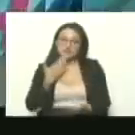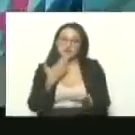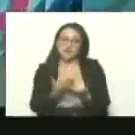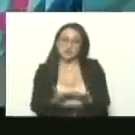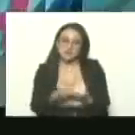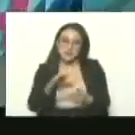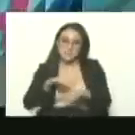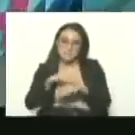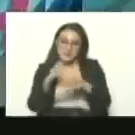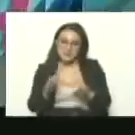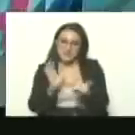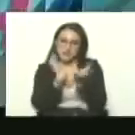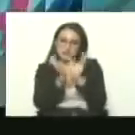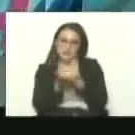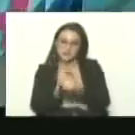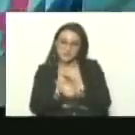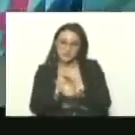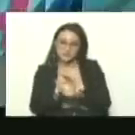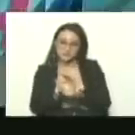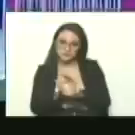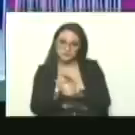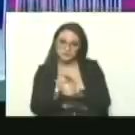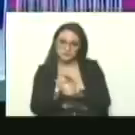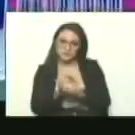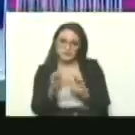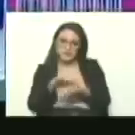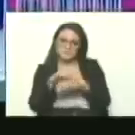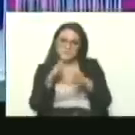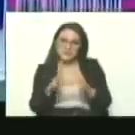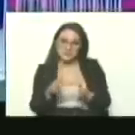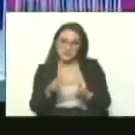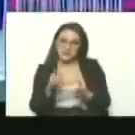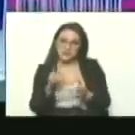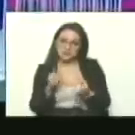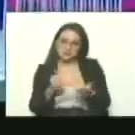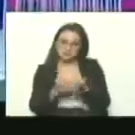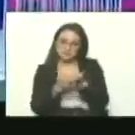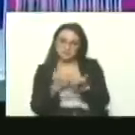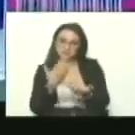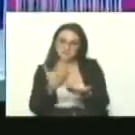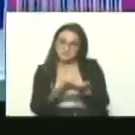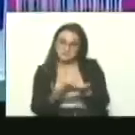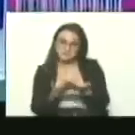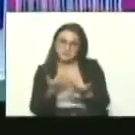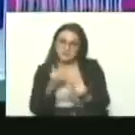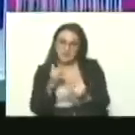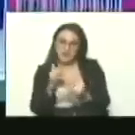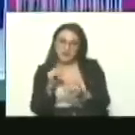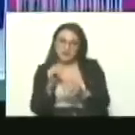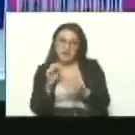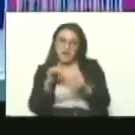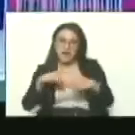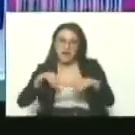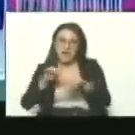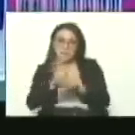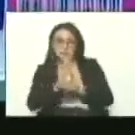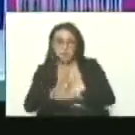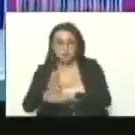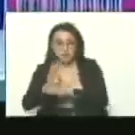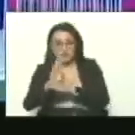al Ministerio de Ecosocialismo, específicamente al ministro Lorca, porque nosotros ahorita contamos con un área protegida con la